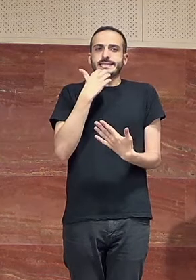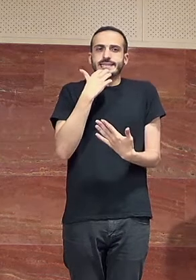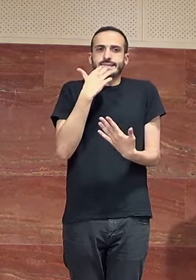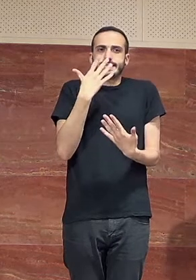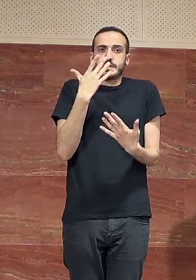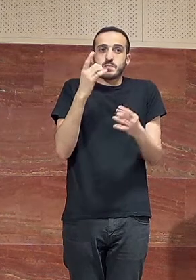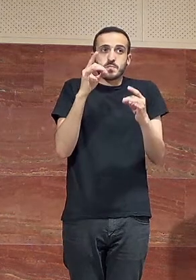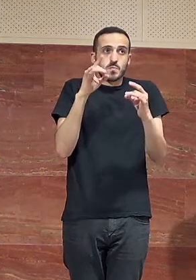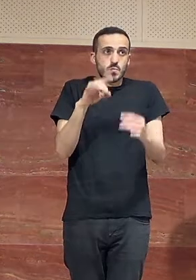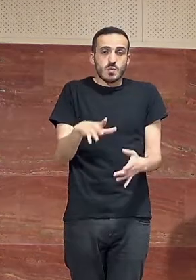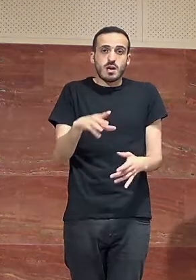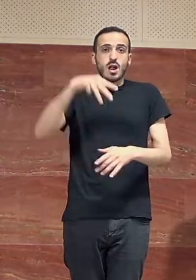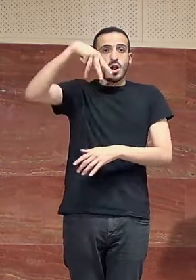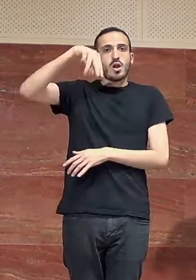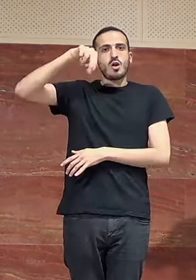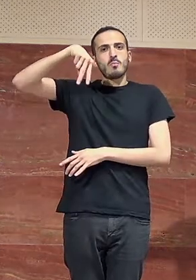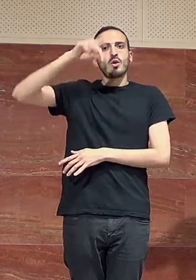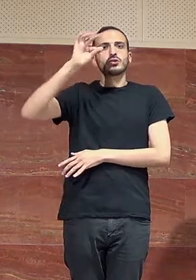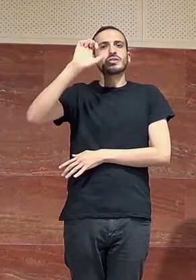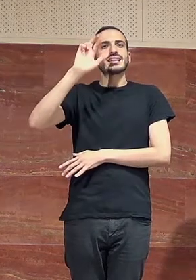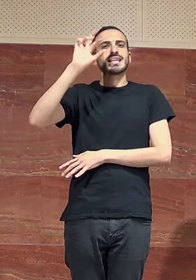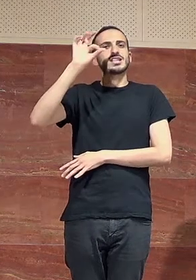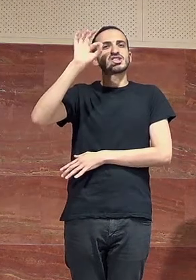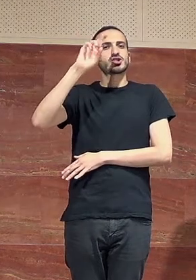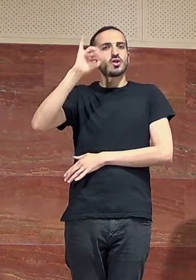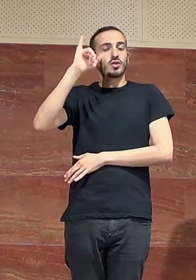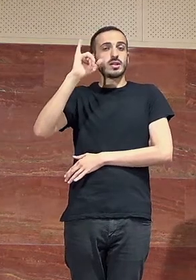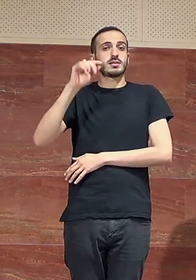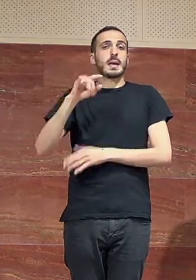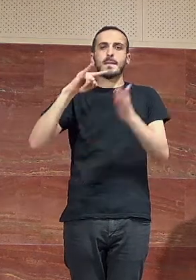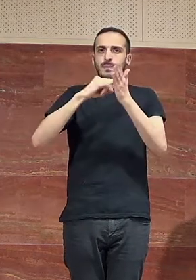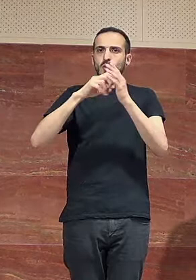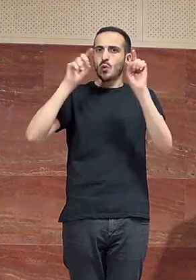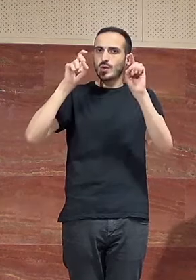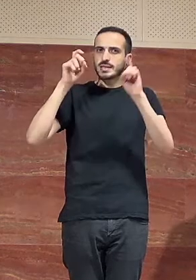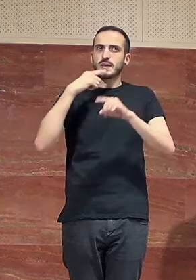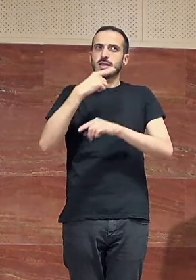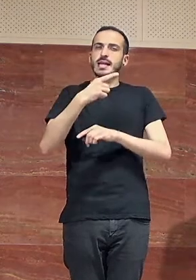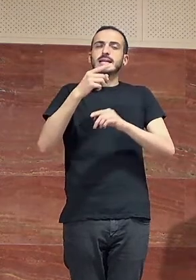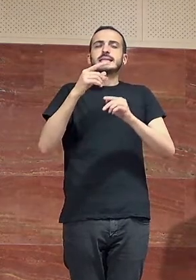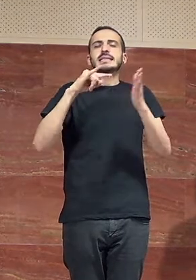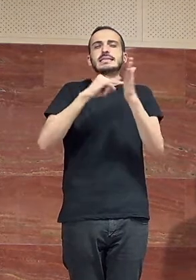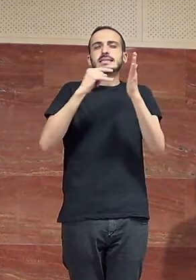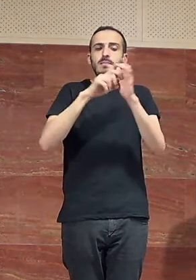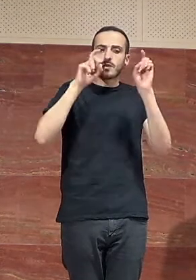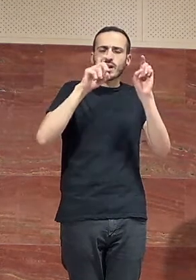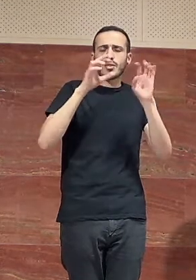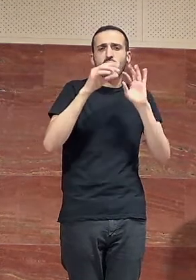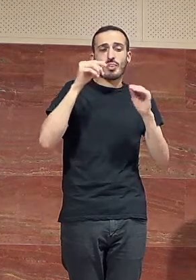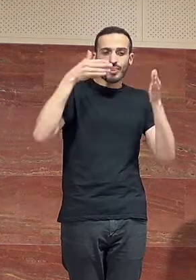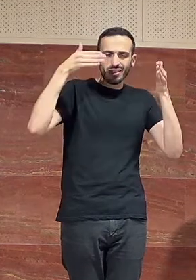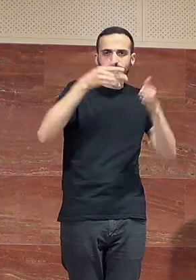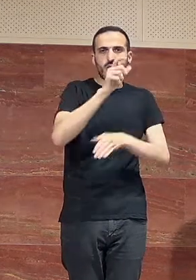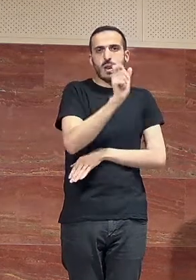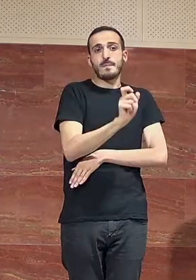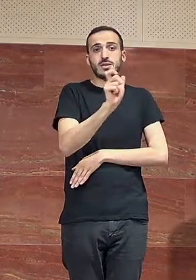manera que Montessori hace más de 10 años, hace más de 100 años, descubre que los sistemas de autoeducación centrados en la persona permiten que una persona